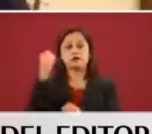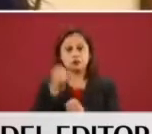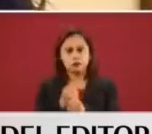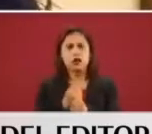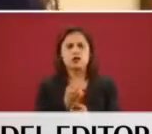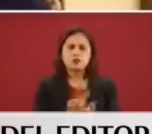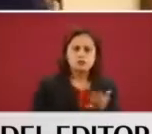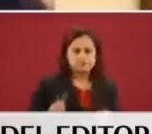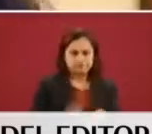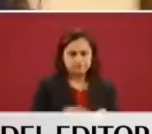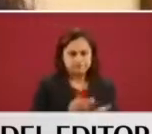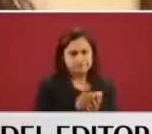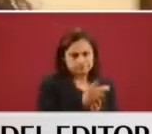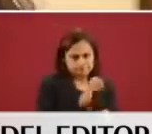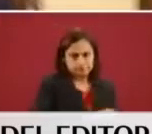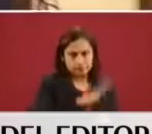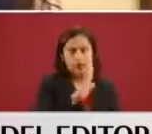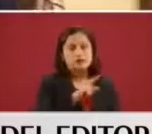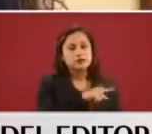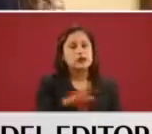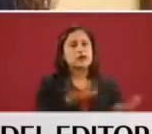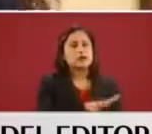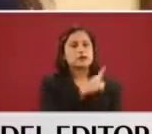el salario, pasará de